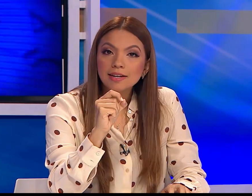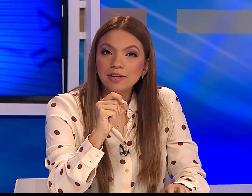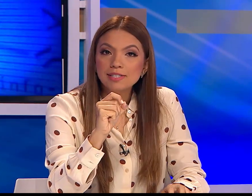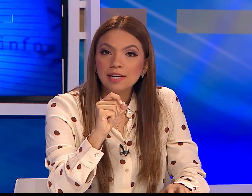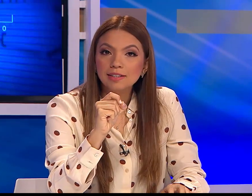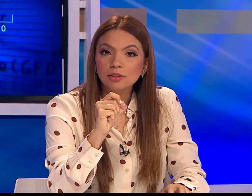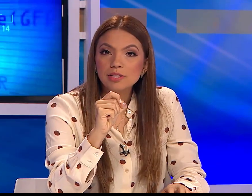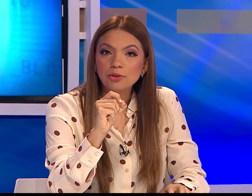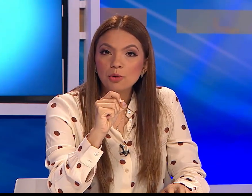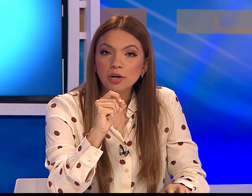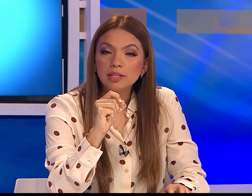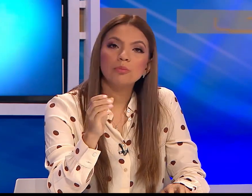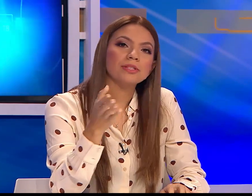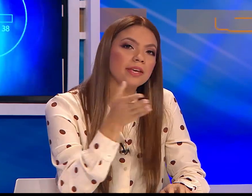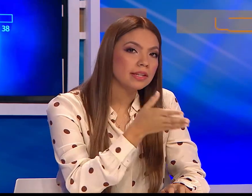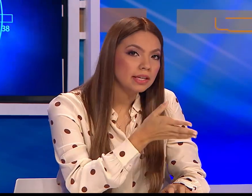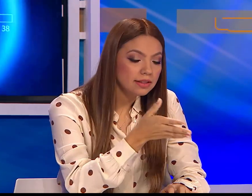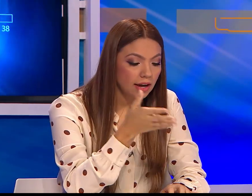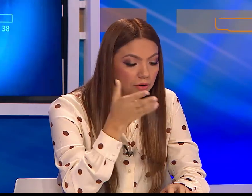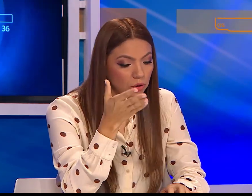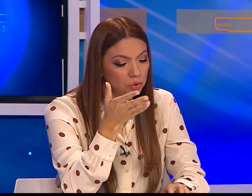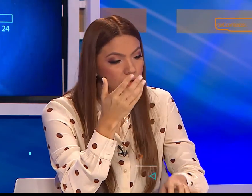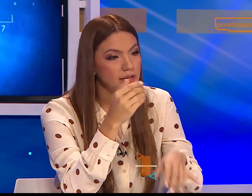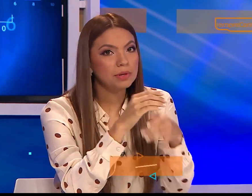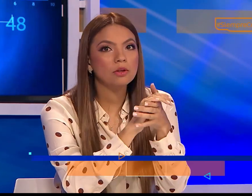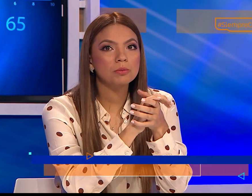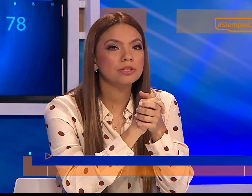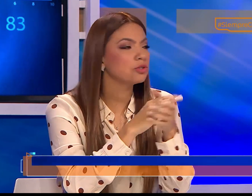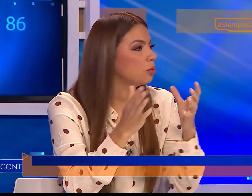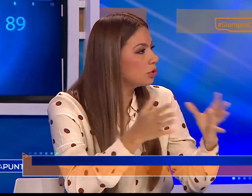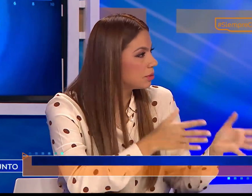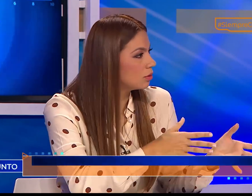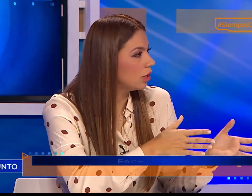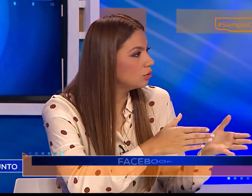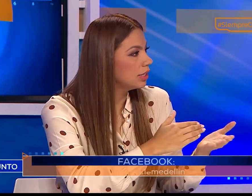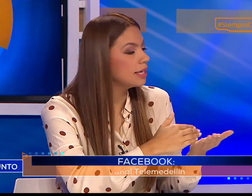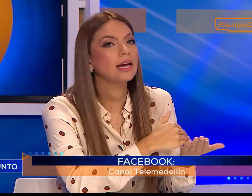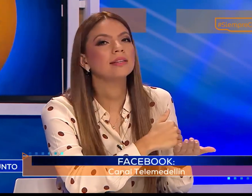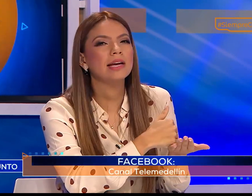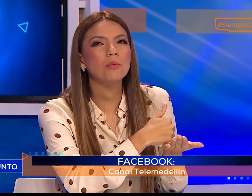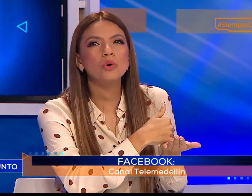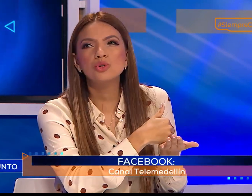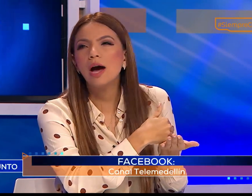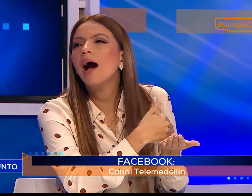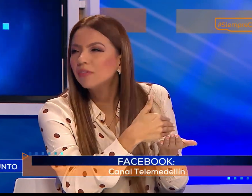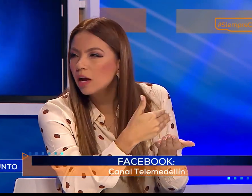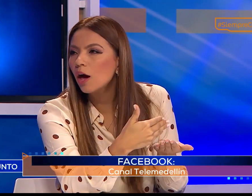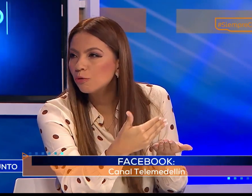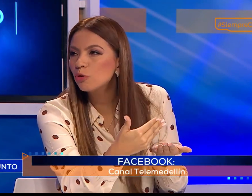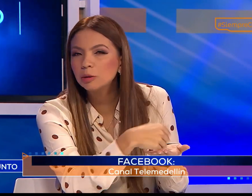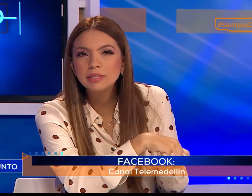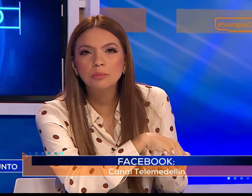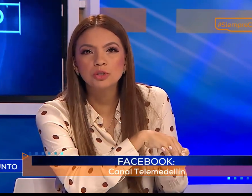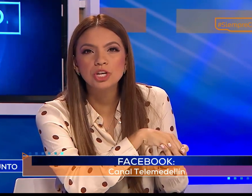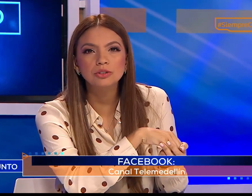aquí hacía referencia al candidato del centro democrático pues que daniel quintero incluso desde abril de 2018 cuando se presentó la contingencia digamos ha